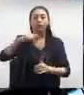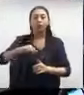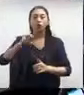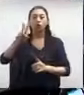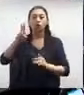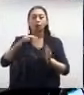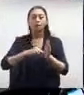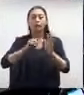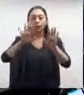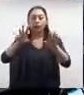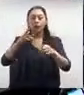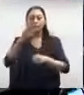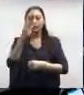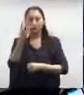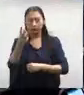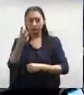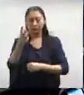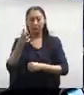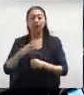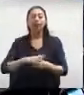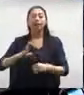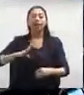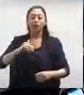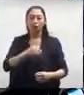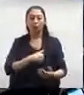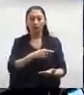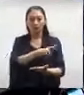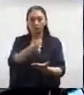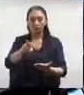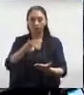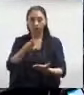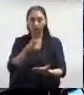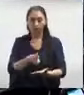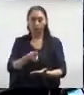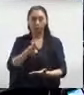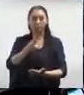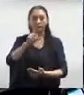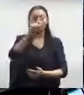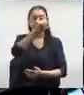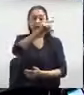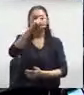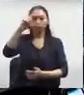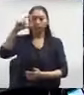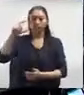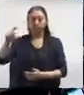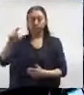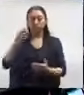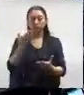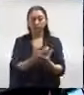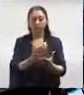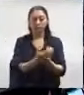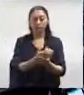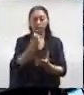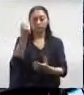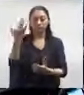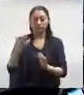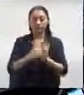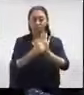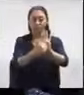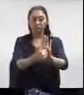2002-2013 del Congreso de la República y la resolución de la Corte de Constitucionalidad contemplada en el expediente amparo número